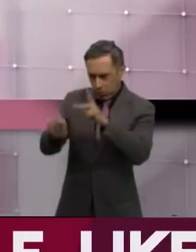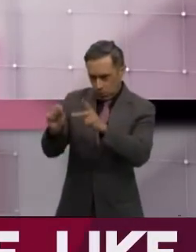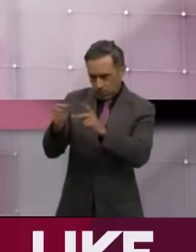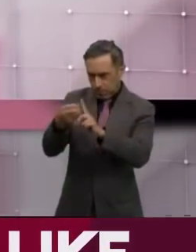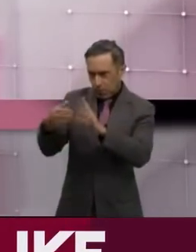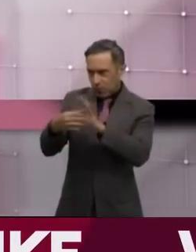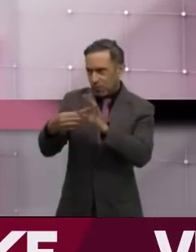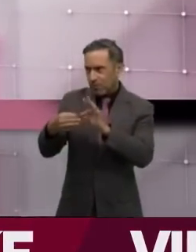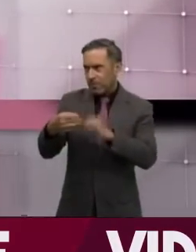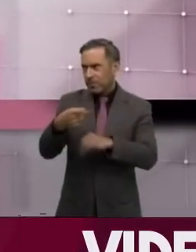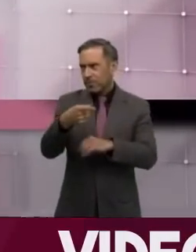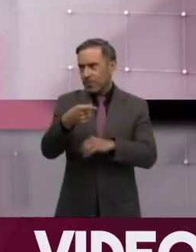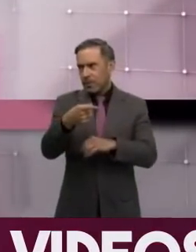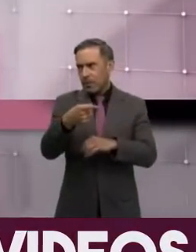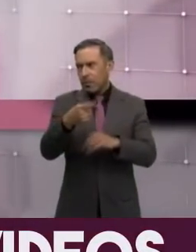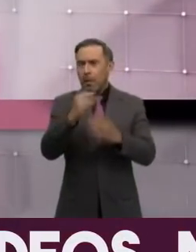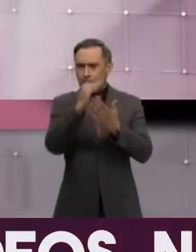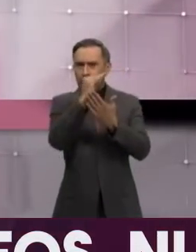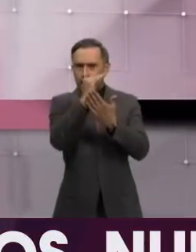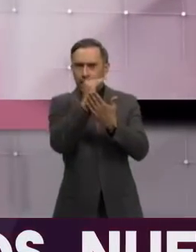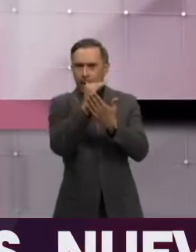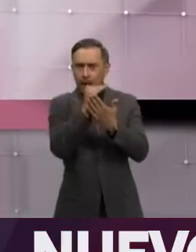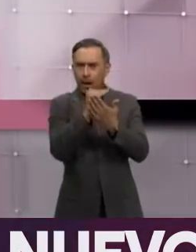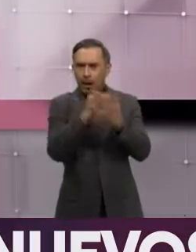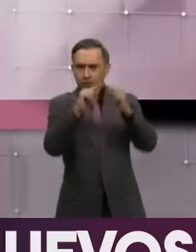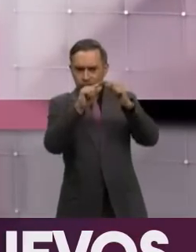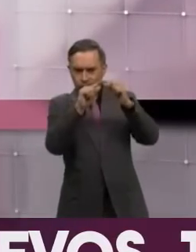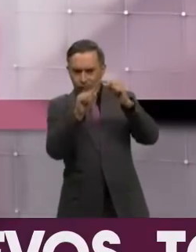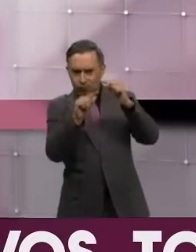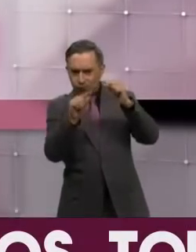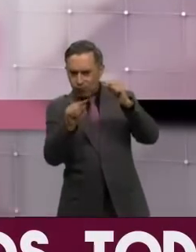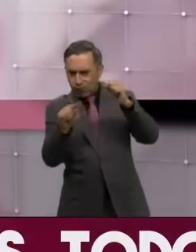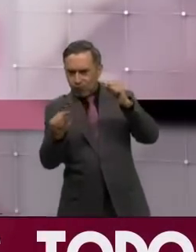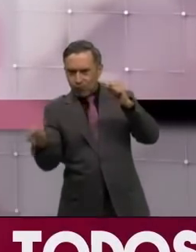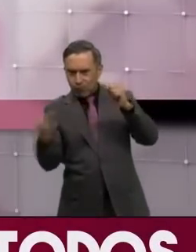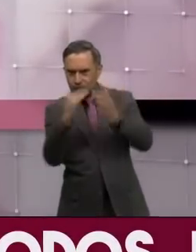mira final bien a la baja hay una tendencia hacia abajo